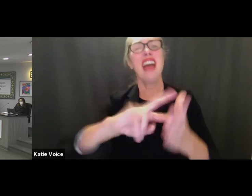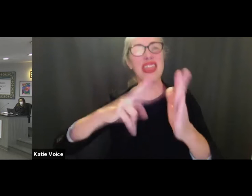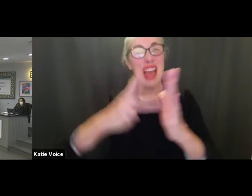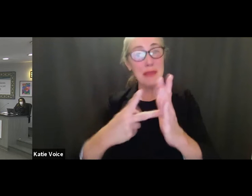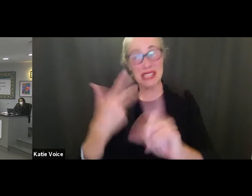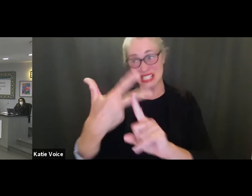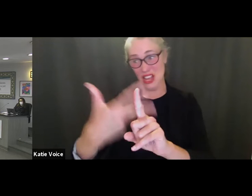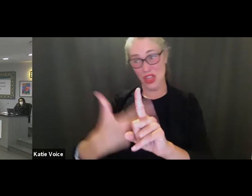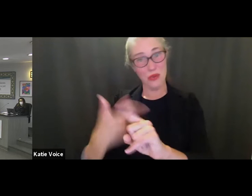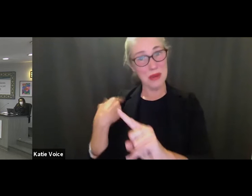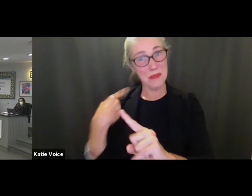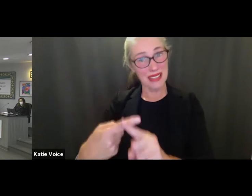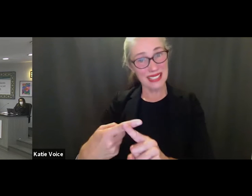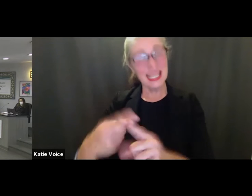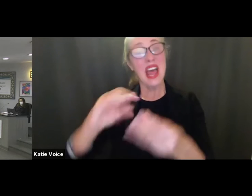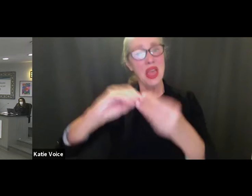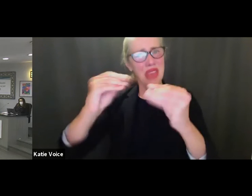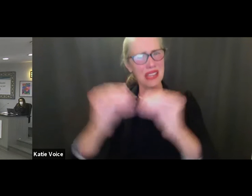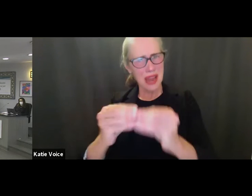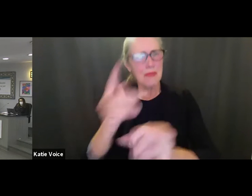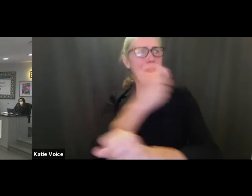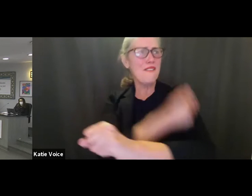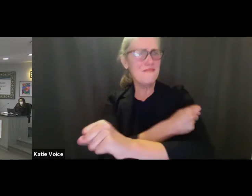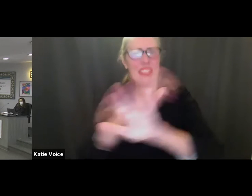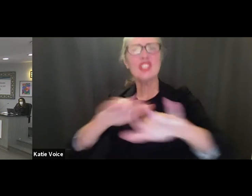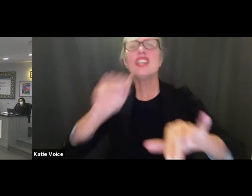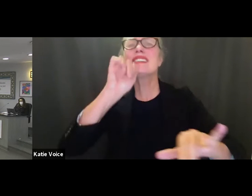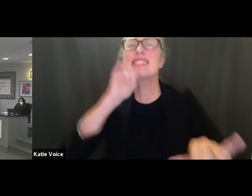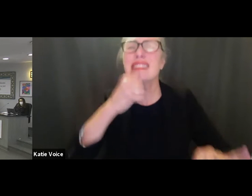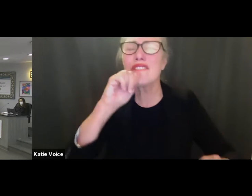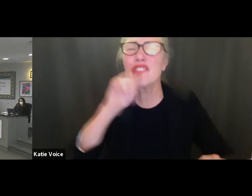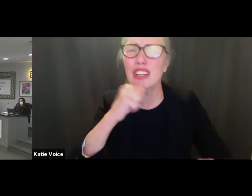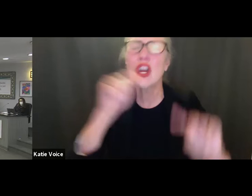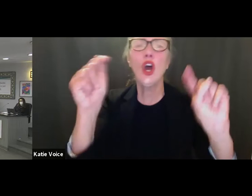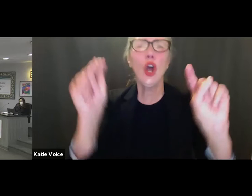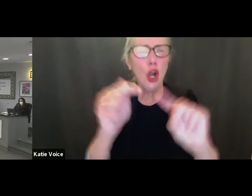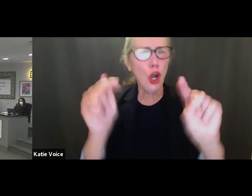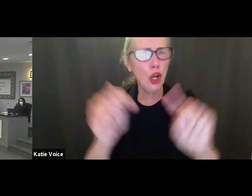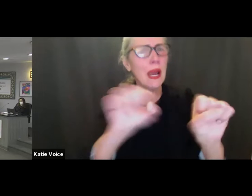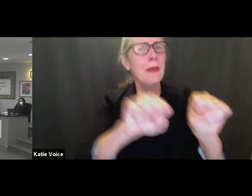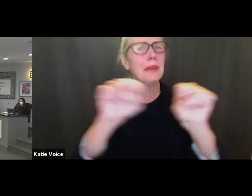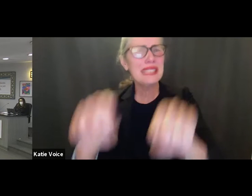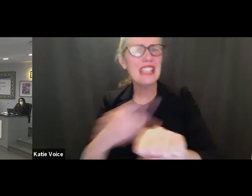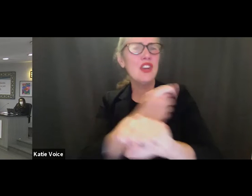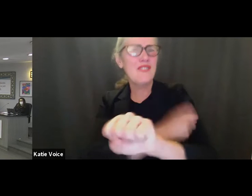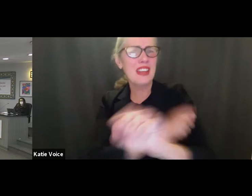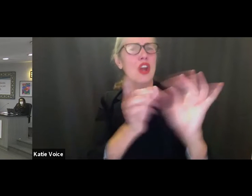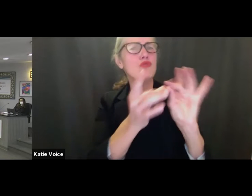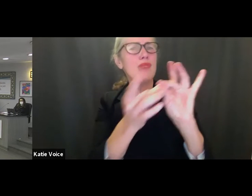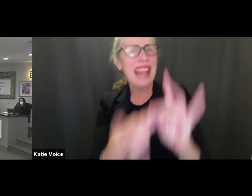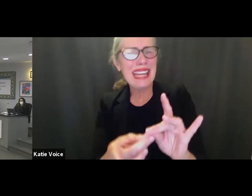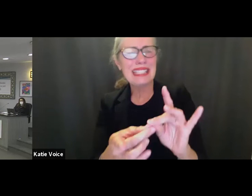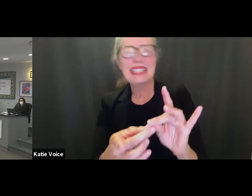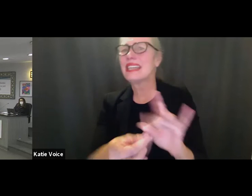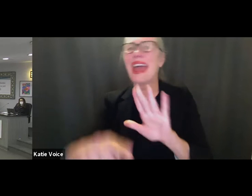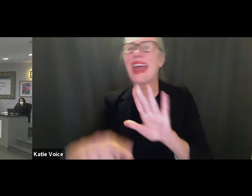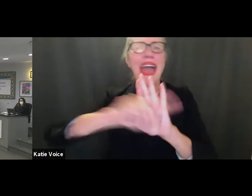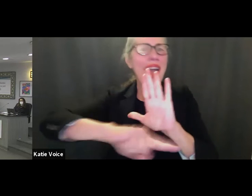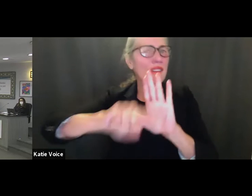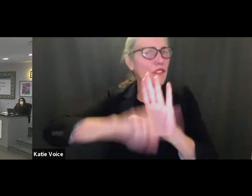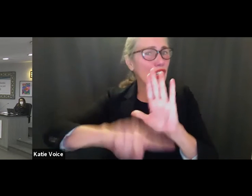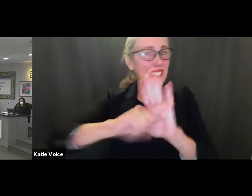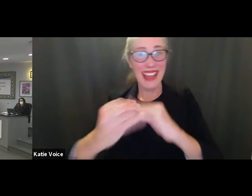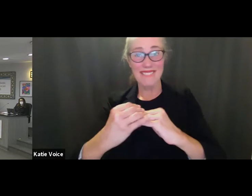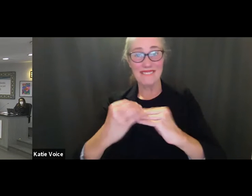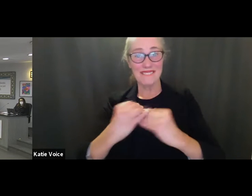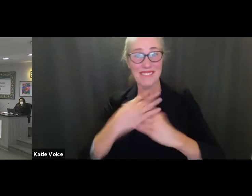2,125. Entonces, solamente en 3 meses, el número de niños vacunados que sufrieron por efectos adversos